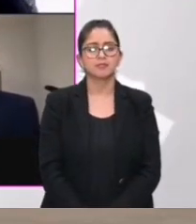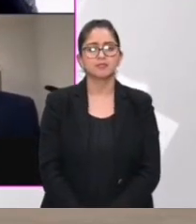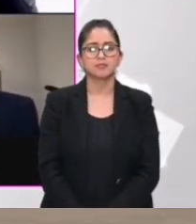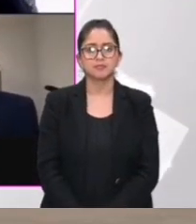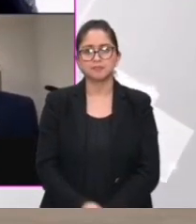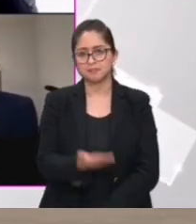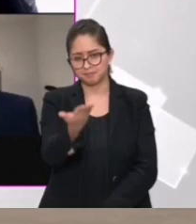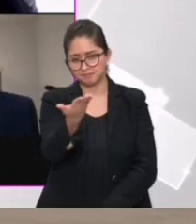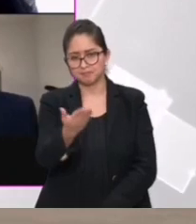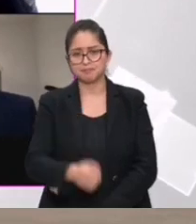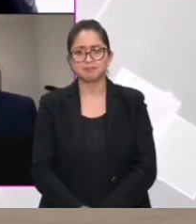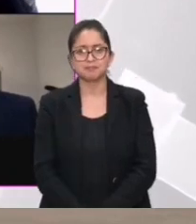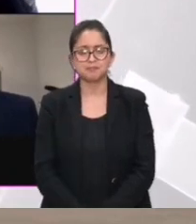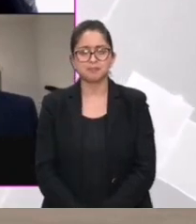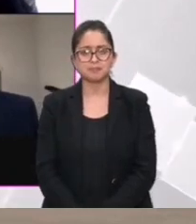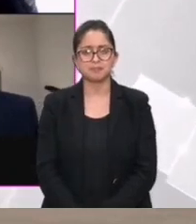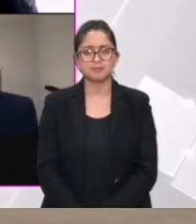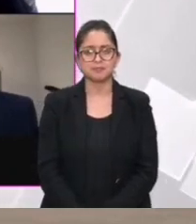Adelante, René.